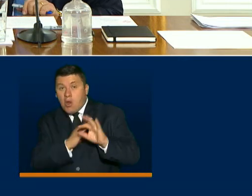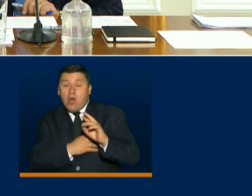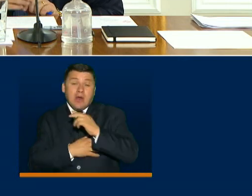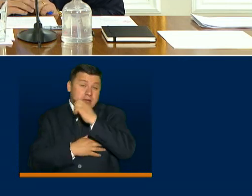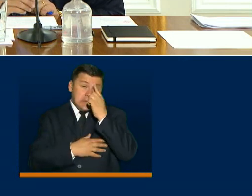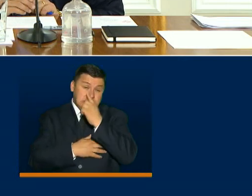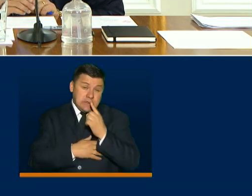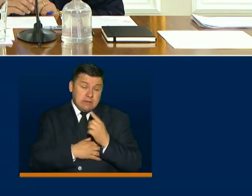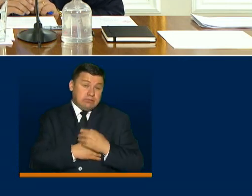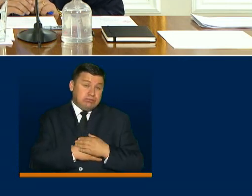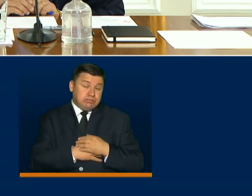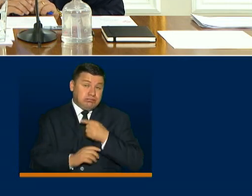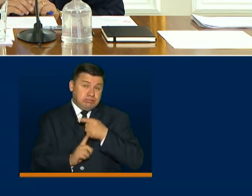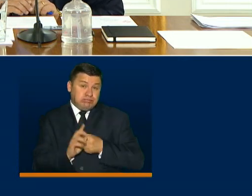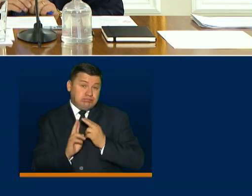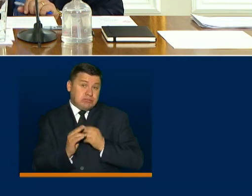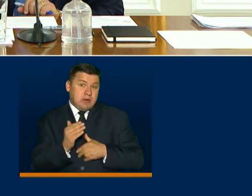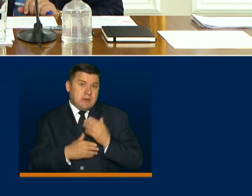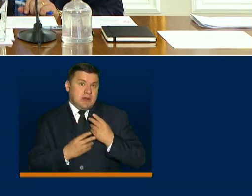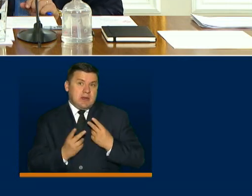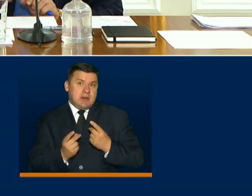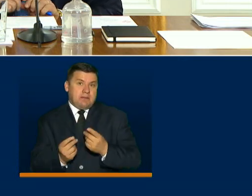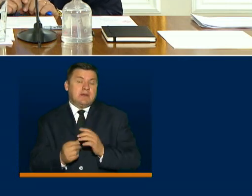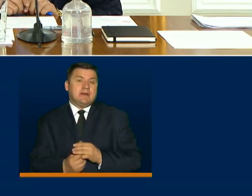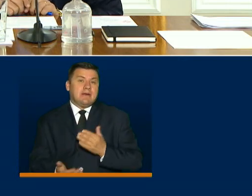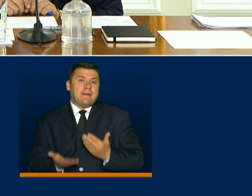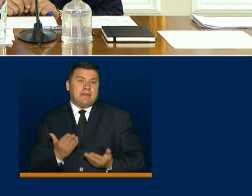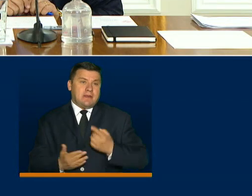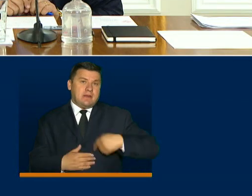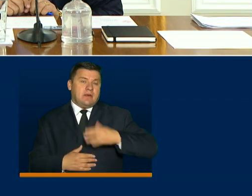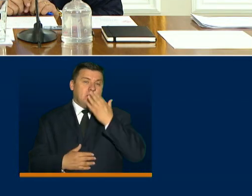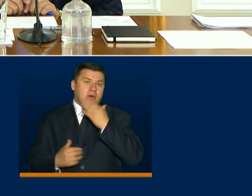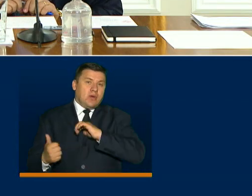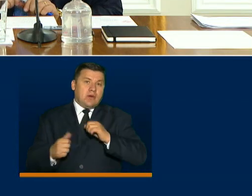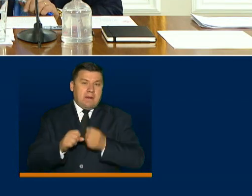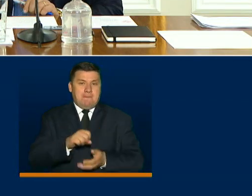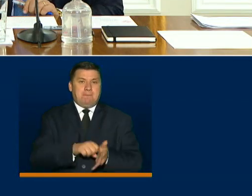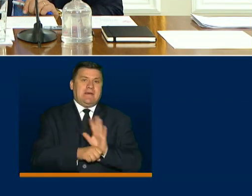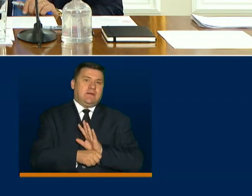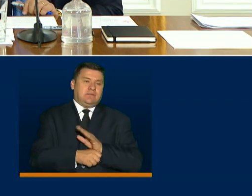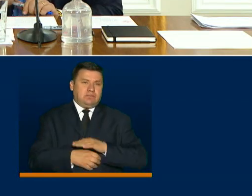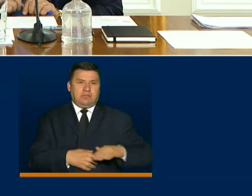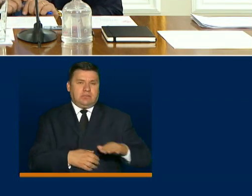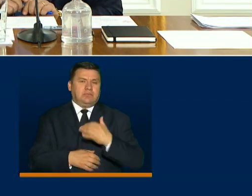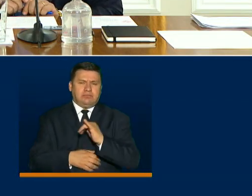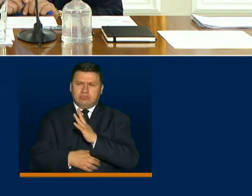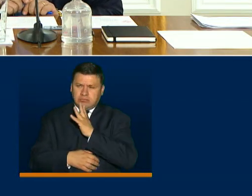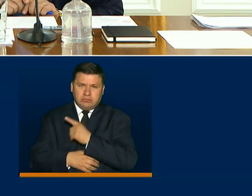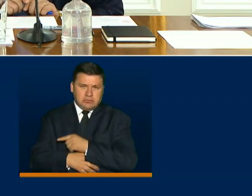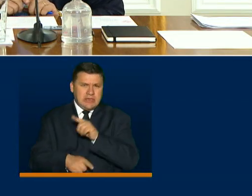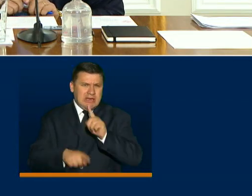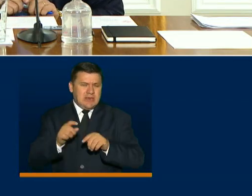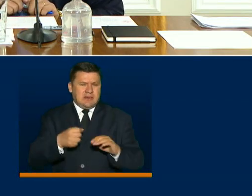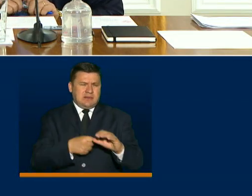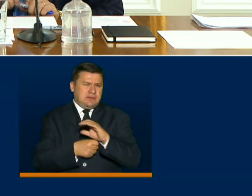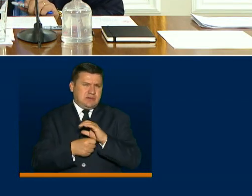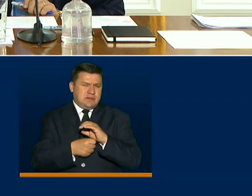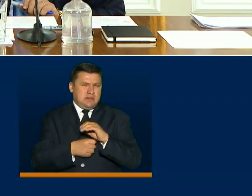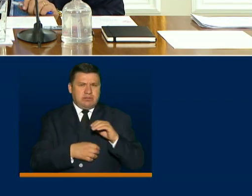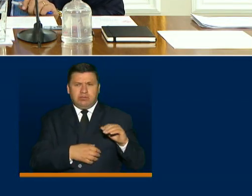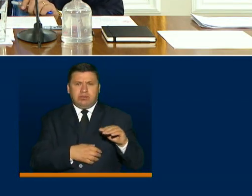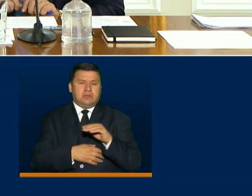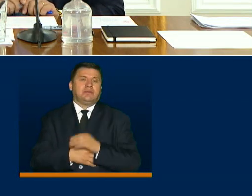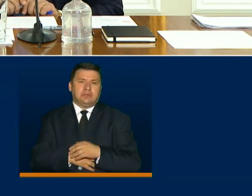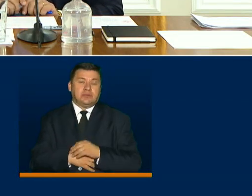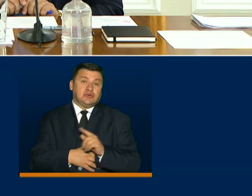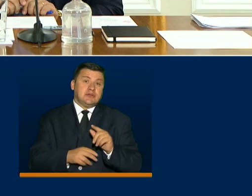septiembre empecemos a tener un proceso más acelerado, obviamente dependiendo cómo se va comportando la pandemia. Usted ya ha hablado con algunas ciudades sobre rutas,